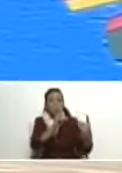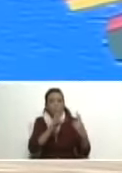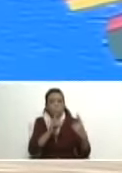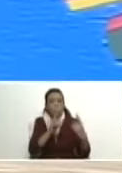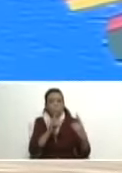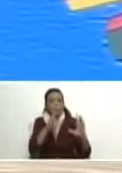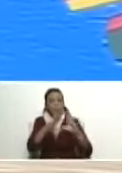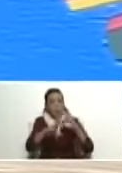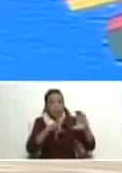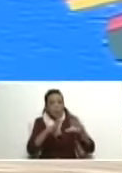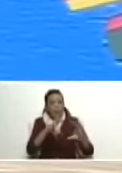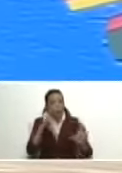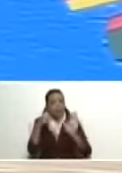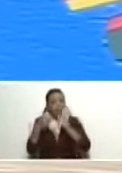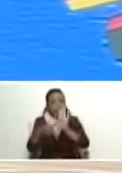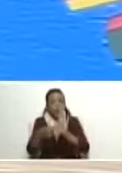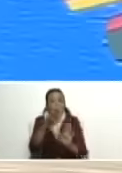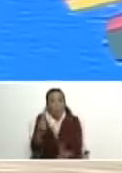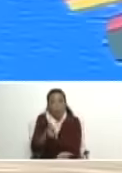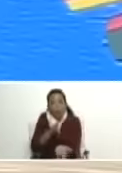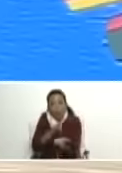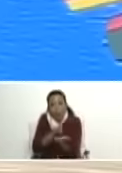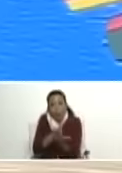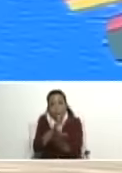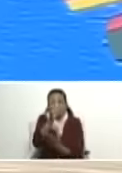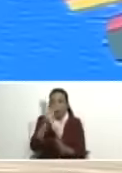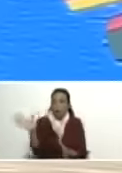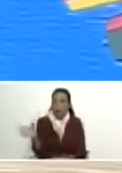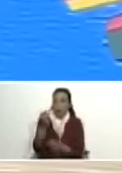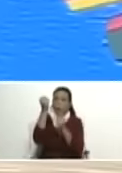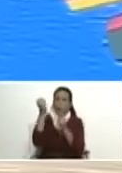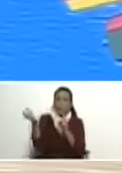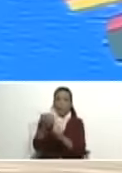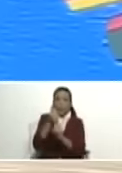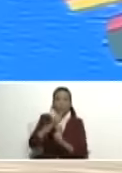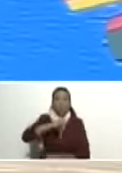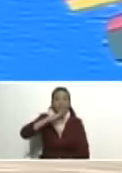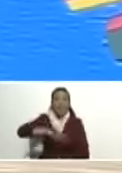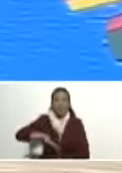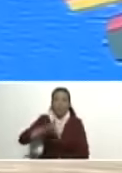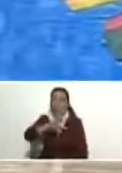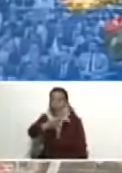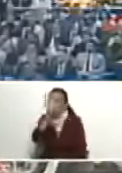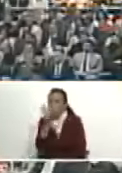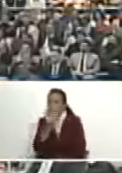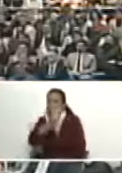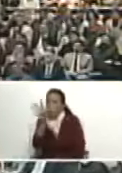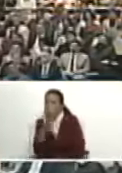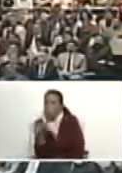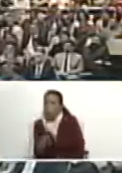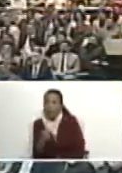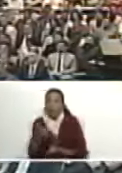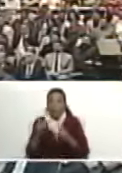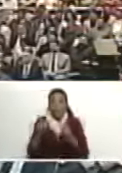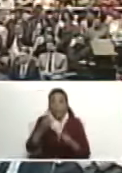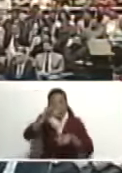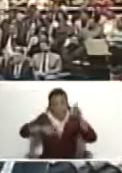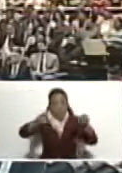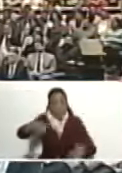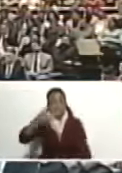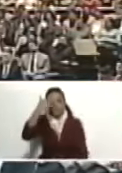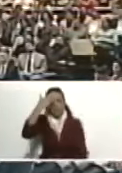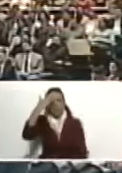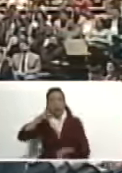dialéctico para señalar los rumbos de la recuperación de nuestros derechos históricos y sobre todo le permita al pueblo de